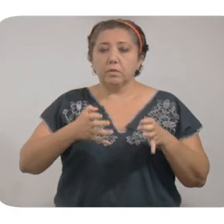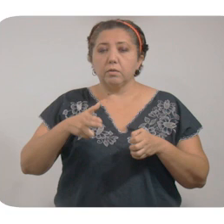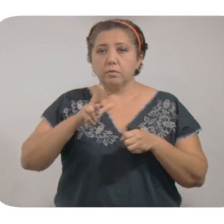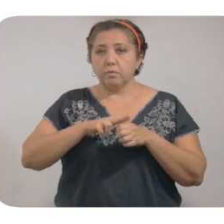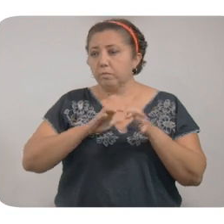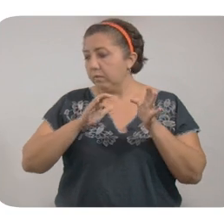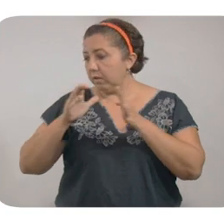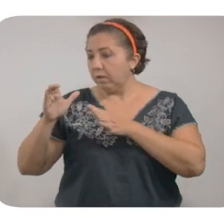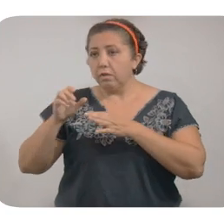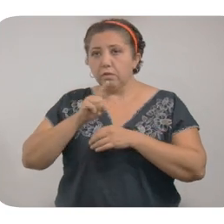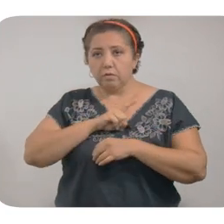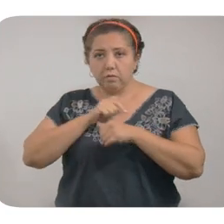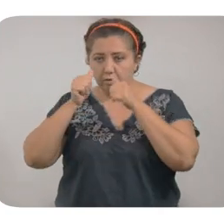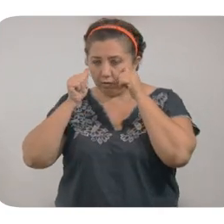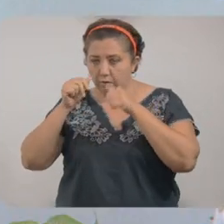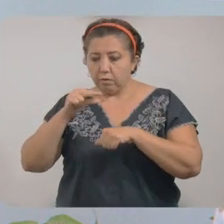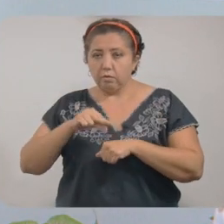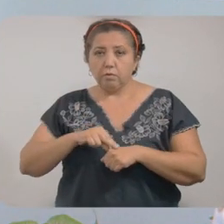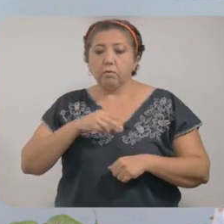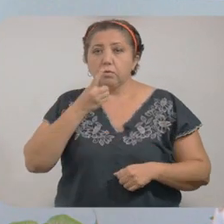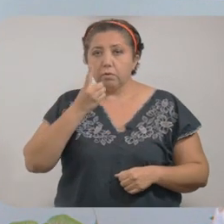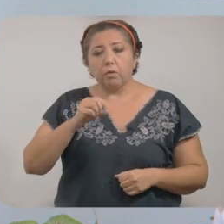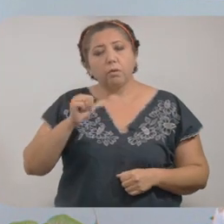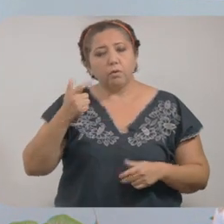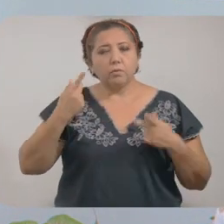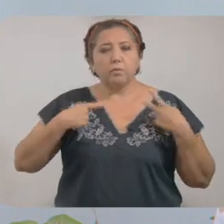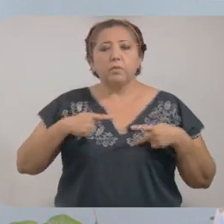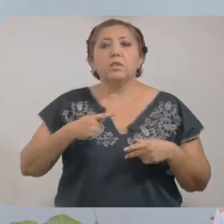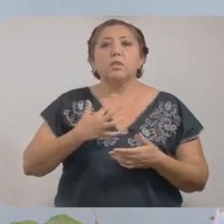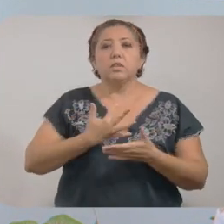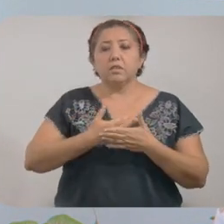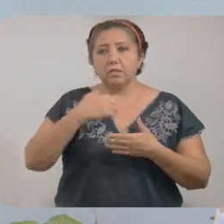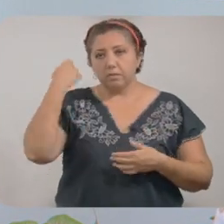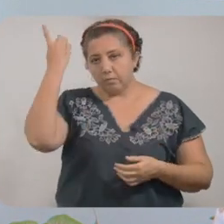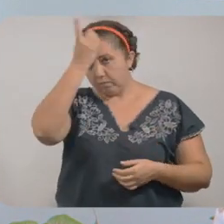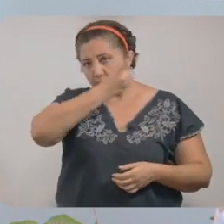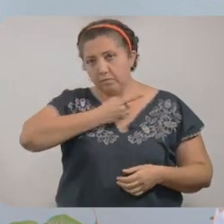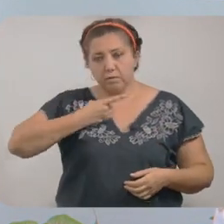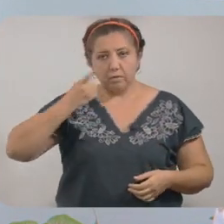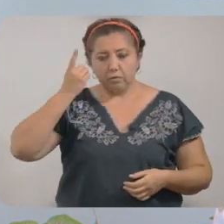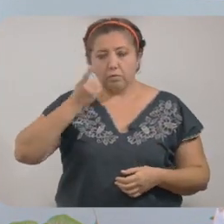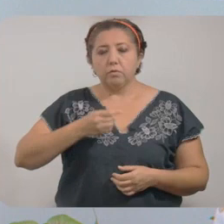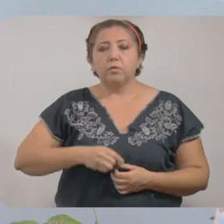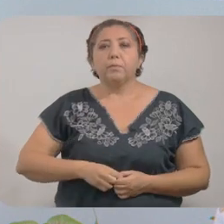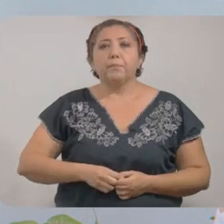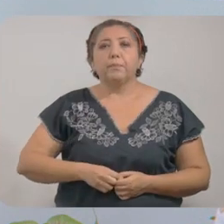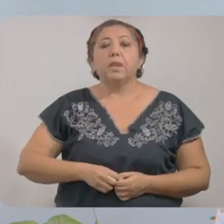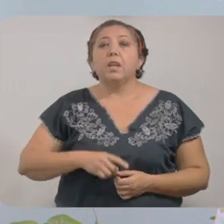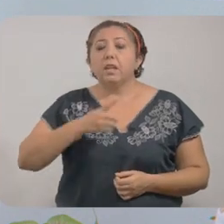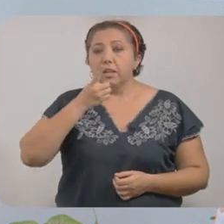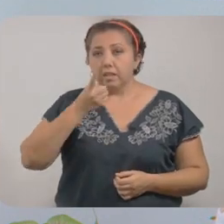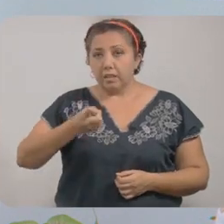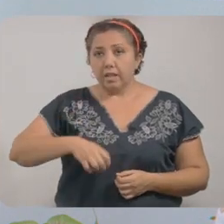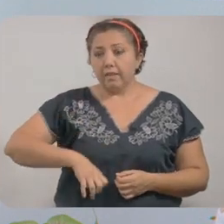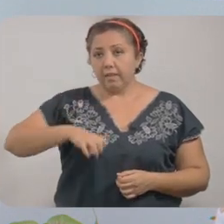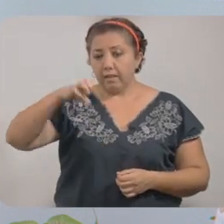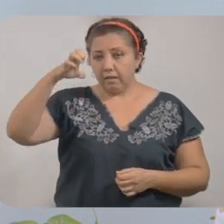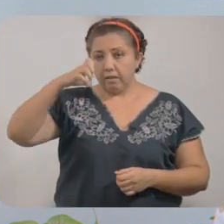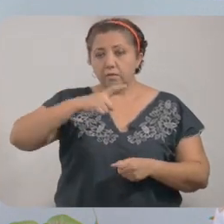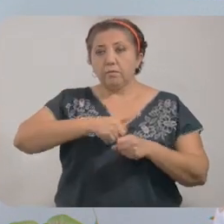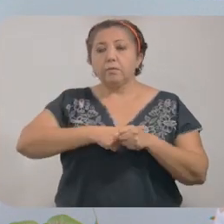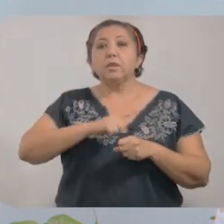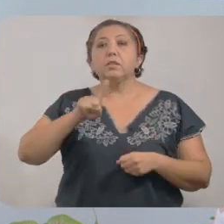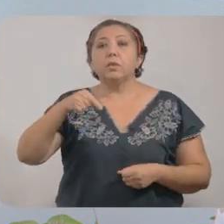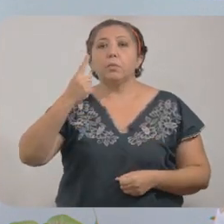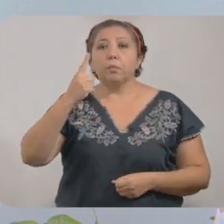hospitalizados y en aislamiento total hay otros pacientes hospitalizados aún en la espera de un diagnóstico el rango de edad de los casos